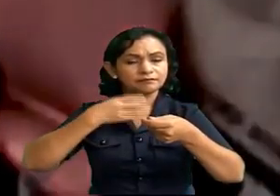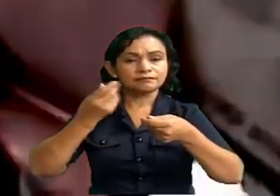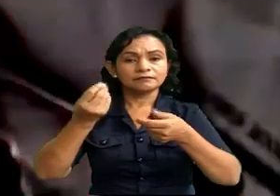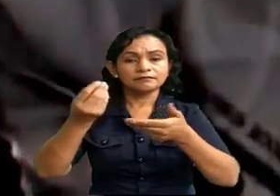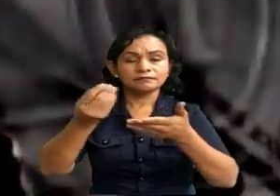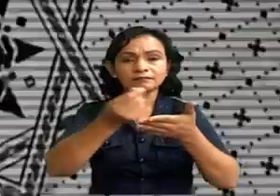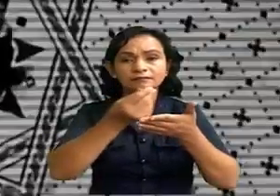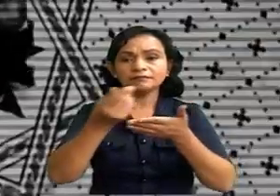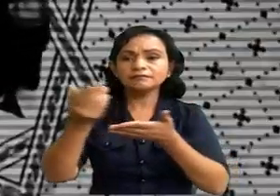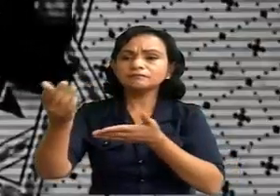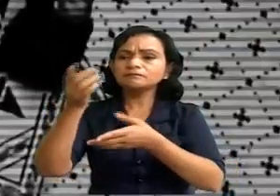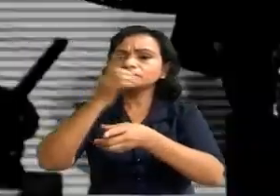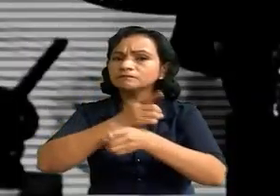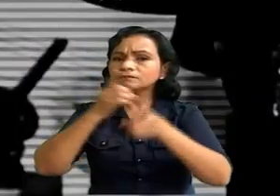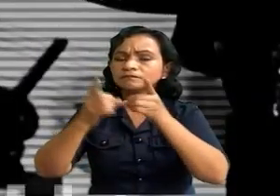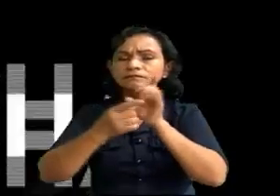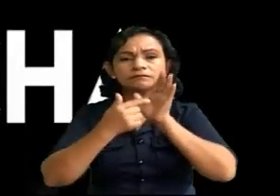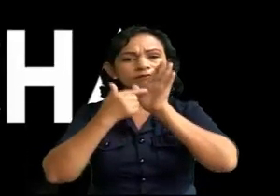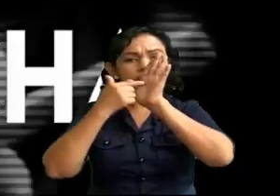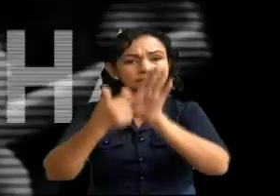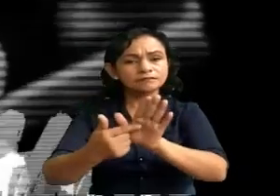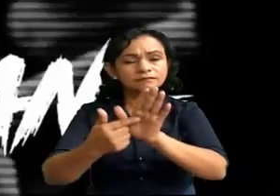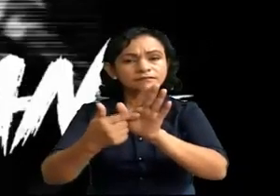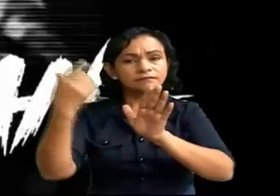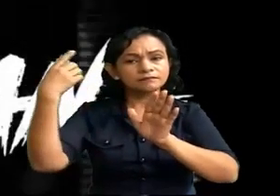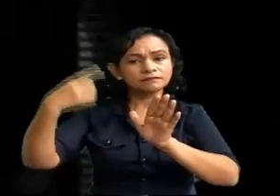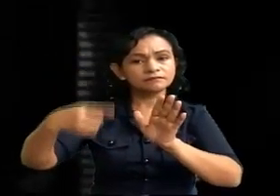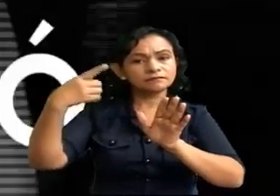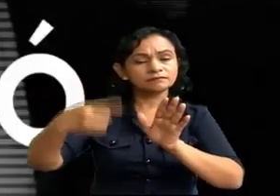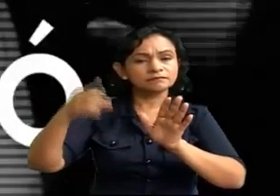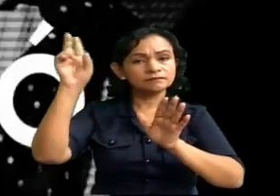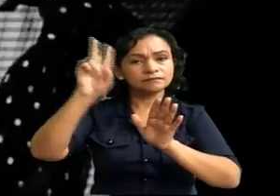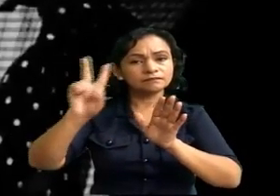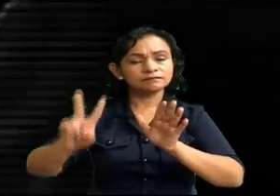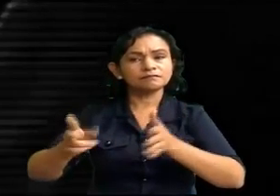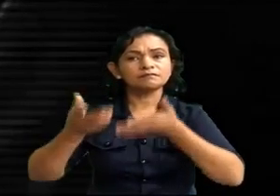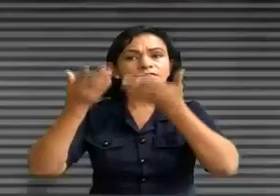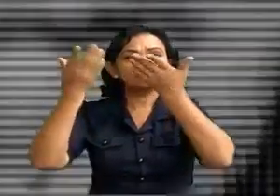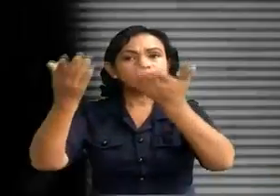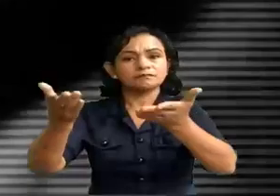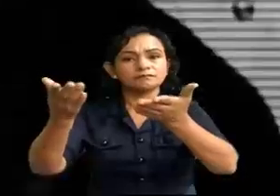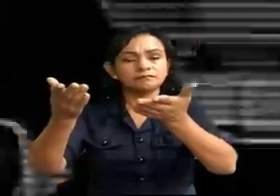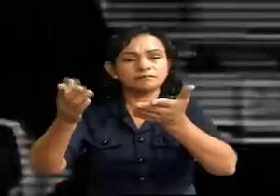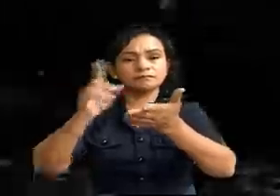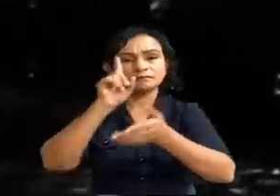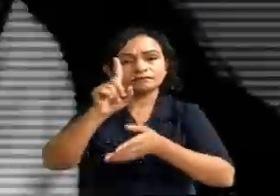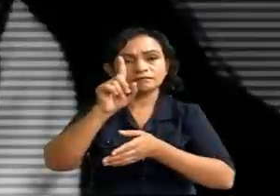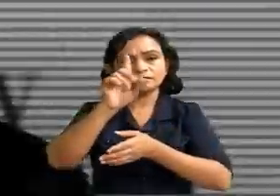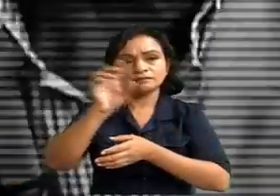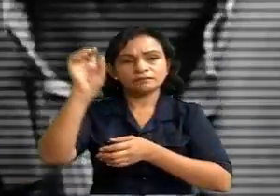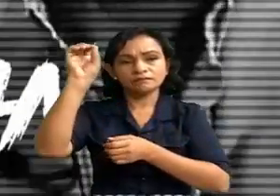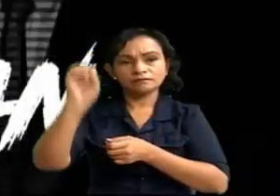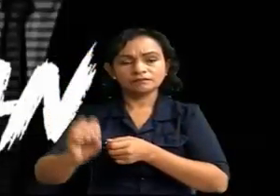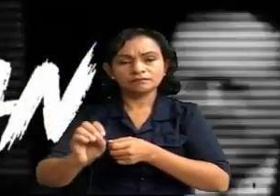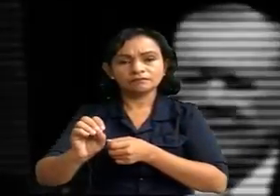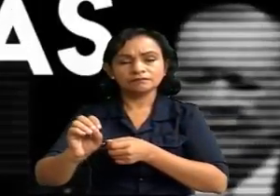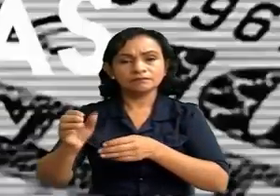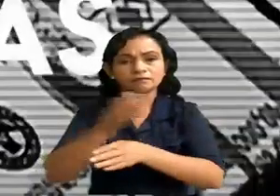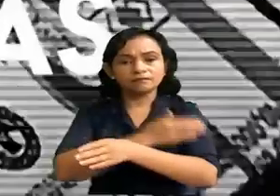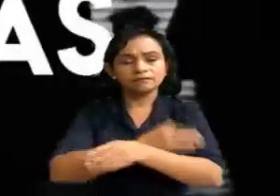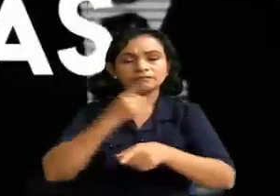de la regalía petrolera, por ejemplo, que la derecha venezolana entregó a 1%. Eso era lo que pagaban